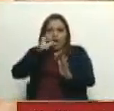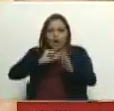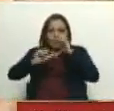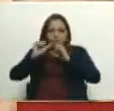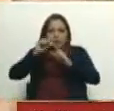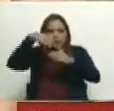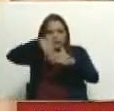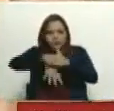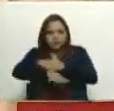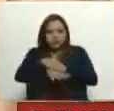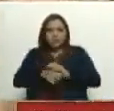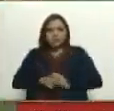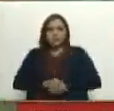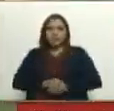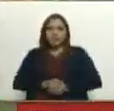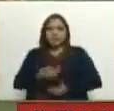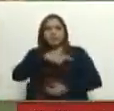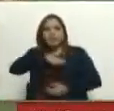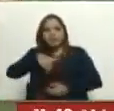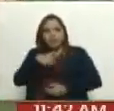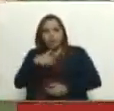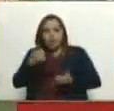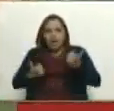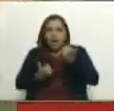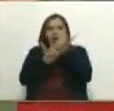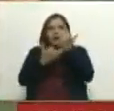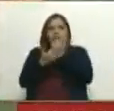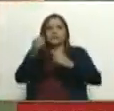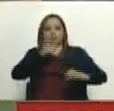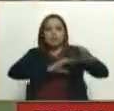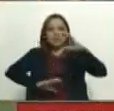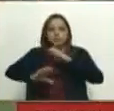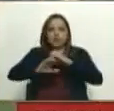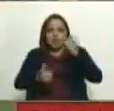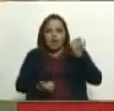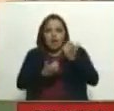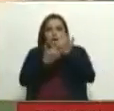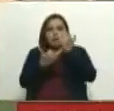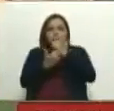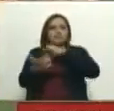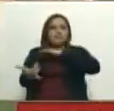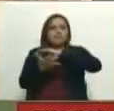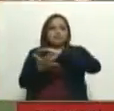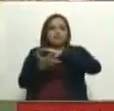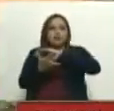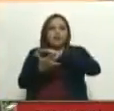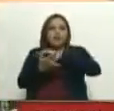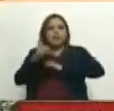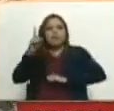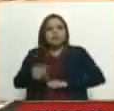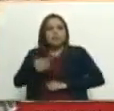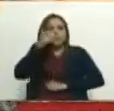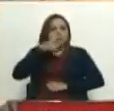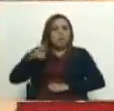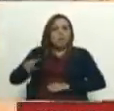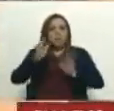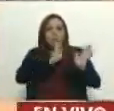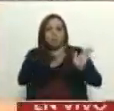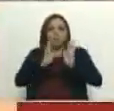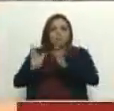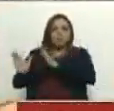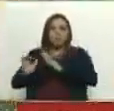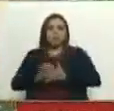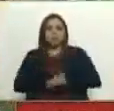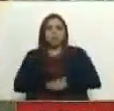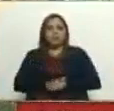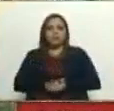Y es como nosotros, con el apoyo científico, con el apoyo técnico y con el poder popular,